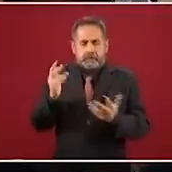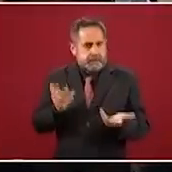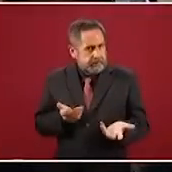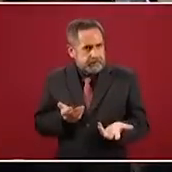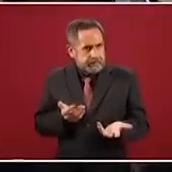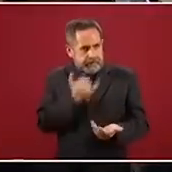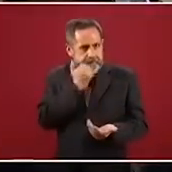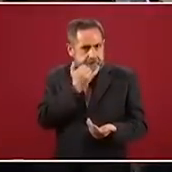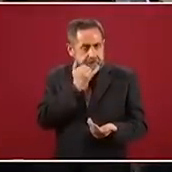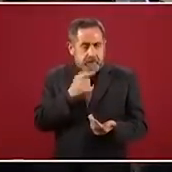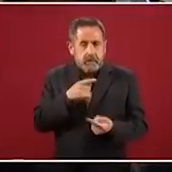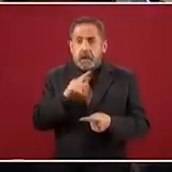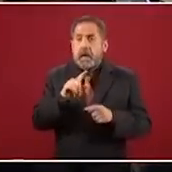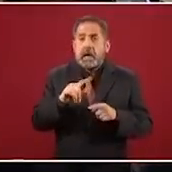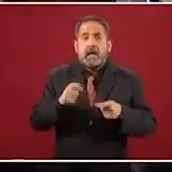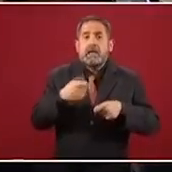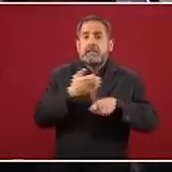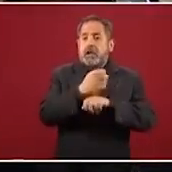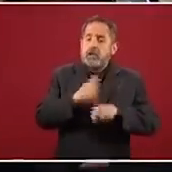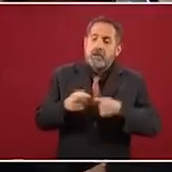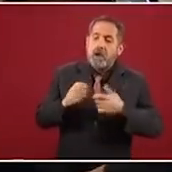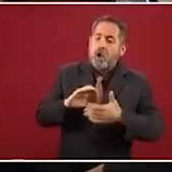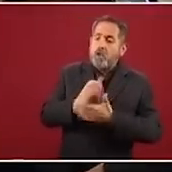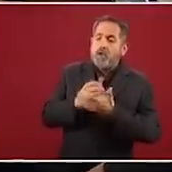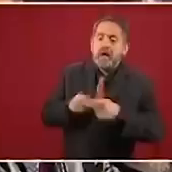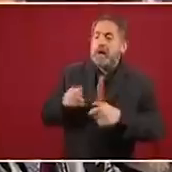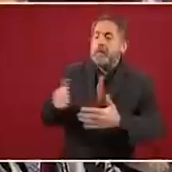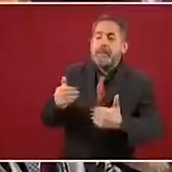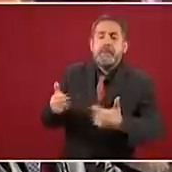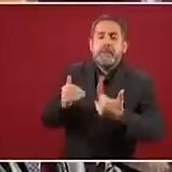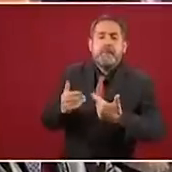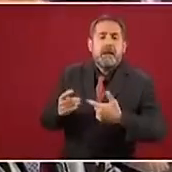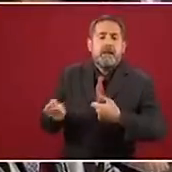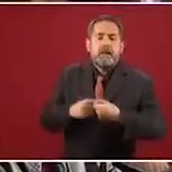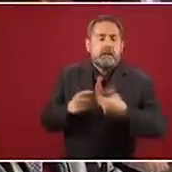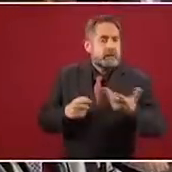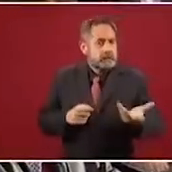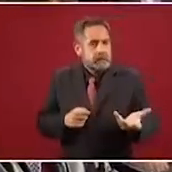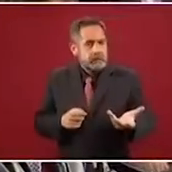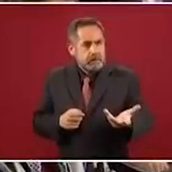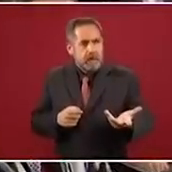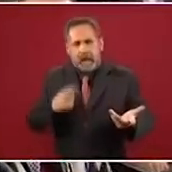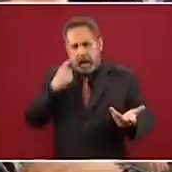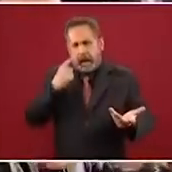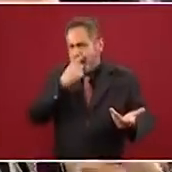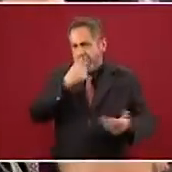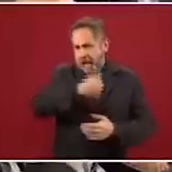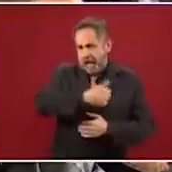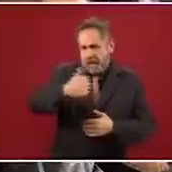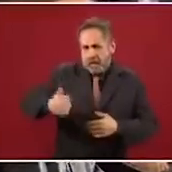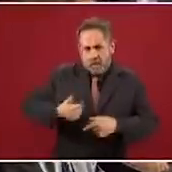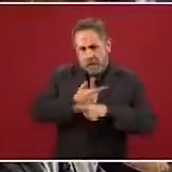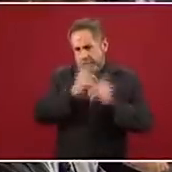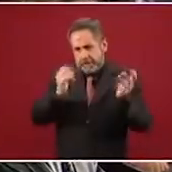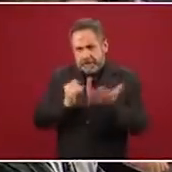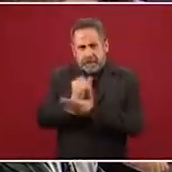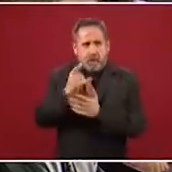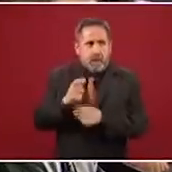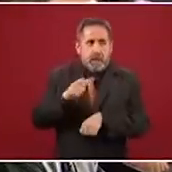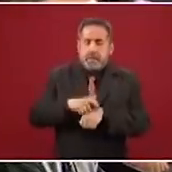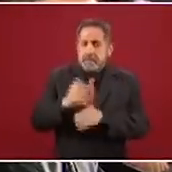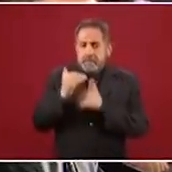están contratando los estados. Entonces, esta referencia se la hago porque evidentemente, aunque hay libertad en cuanto a los